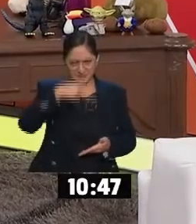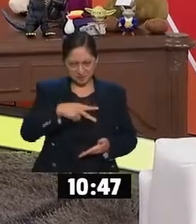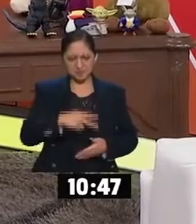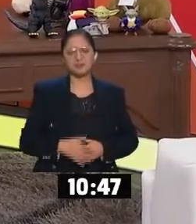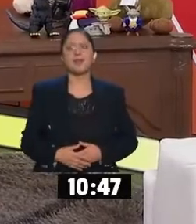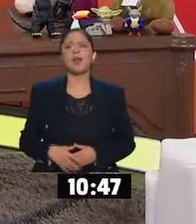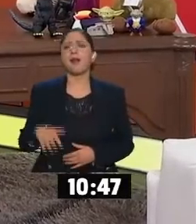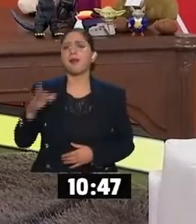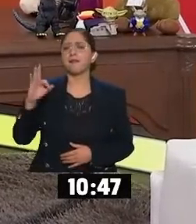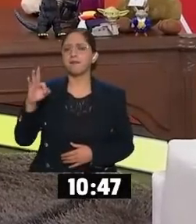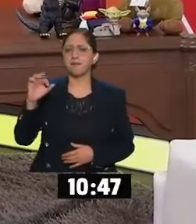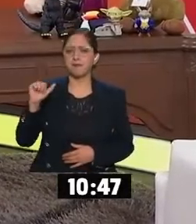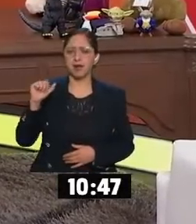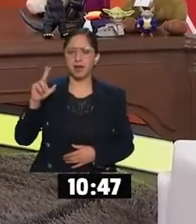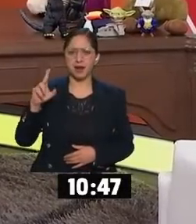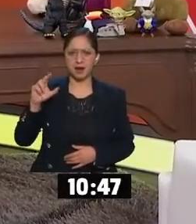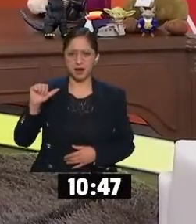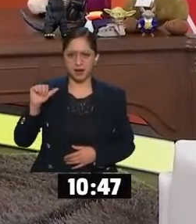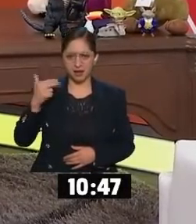Farah.